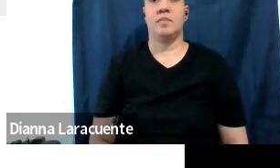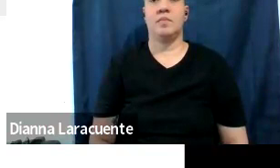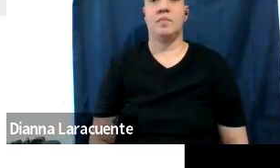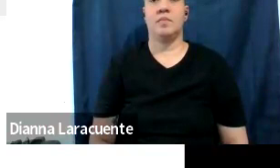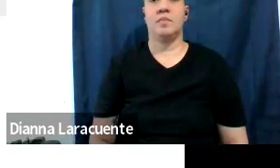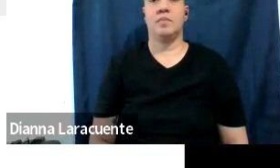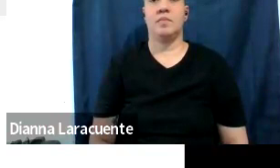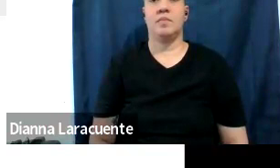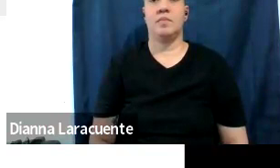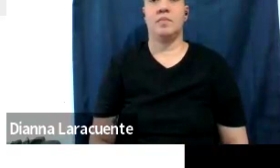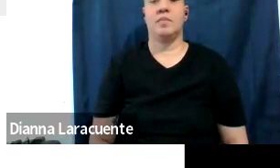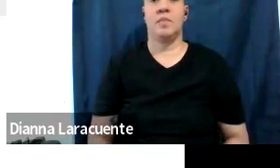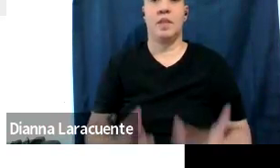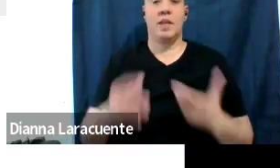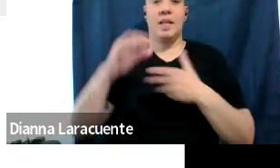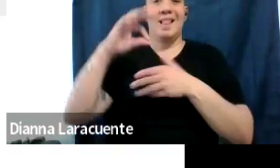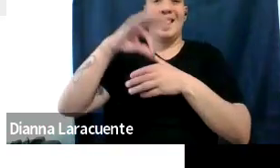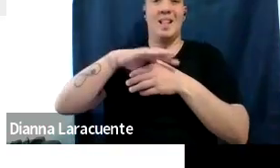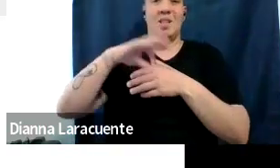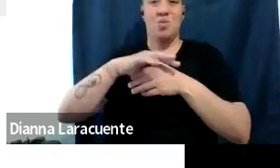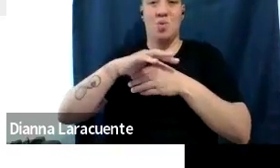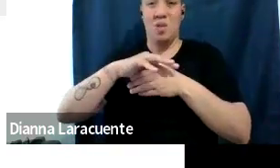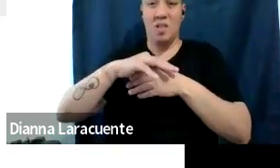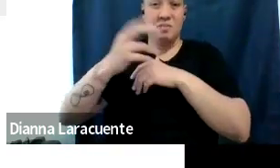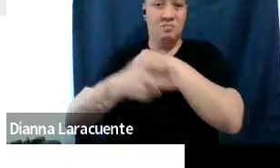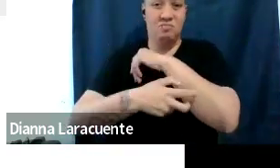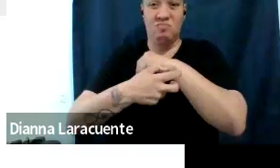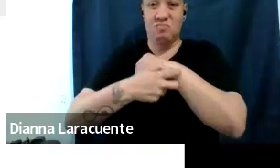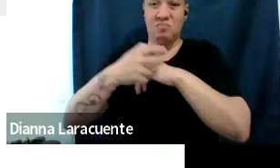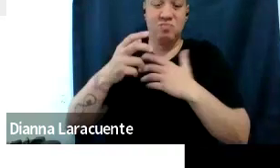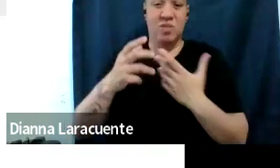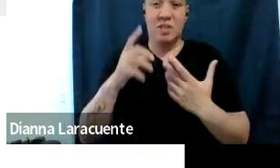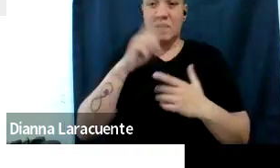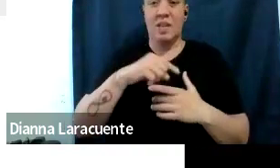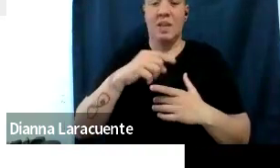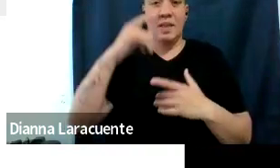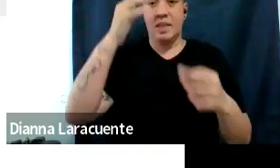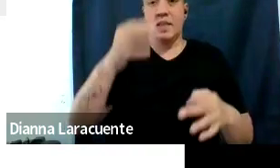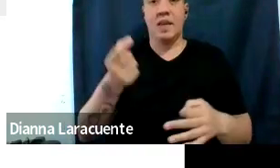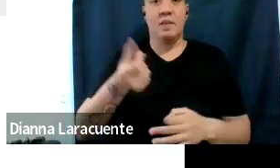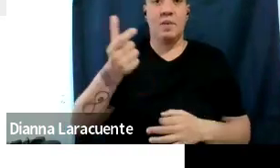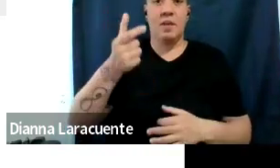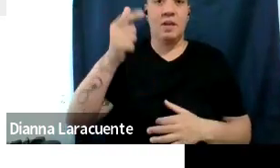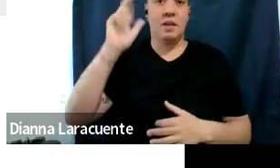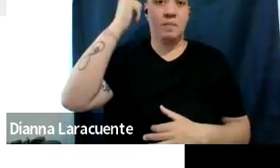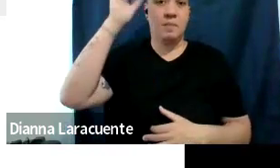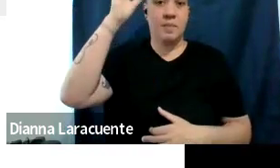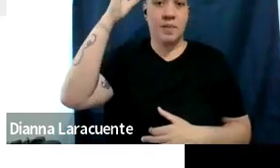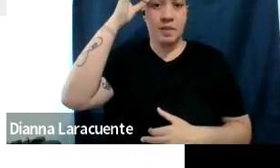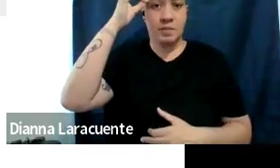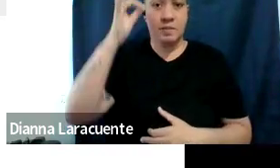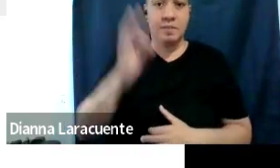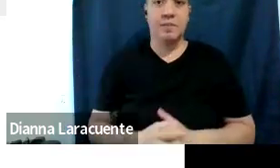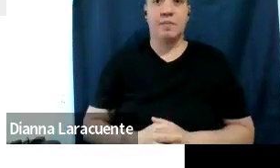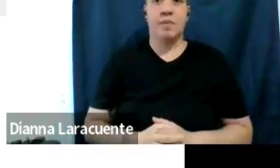fueran tan fraudulentas que él decide eliminar el Partido Federal. Que no les pude hablar